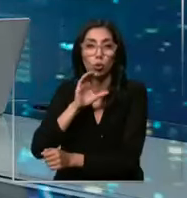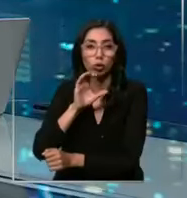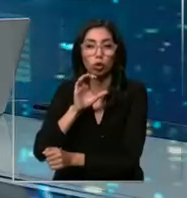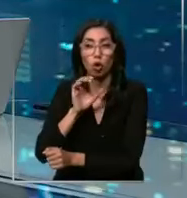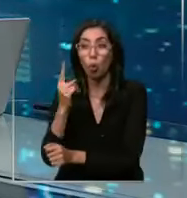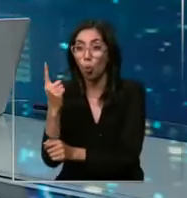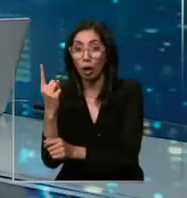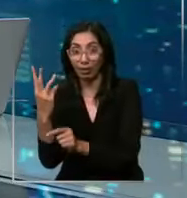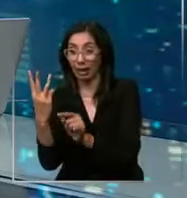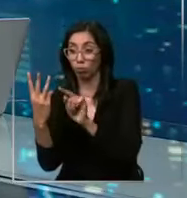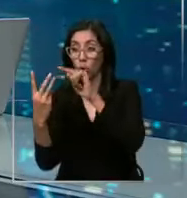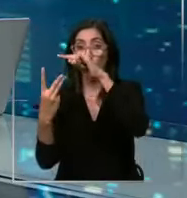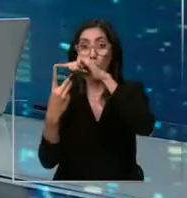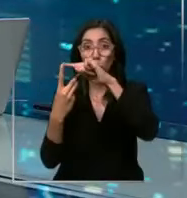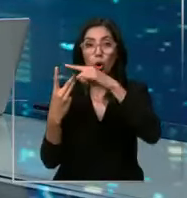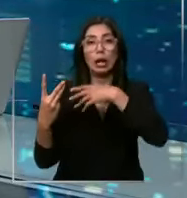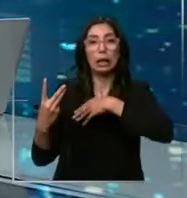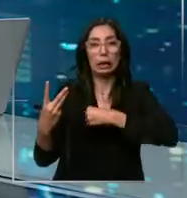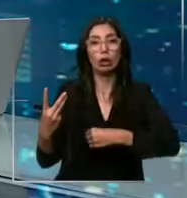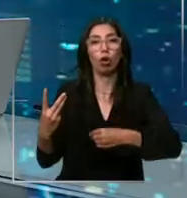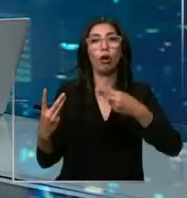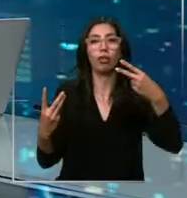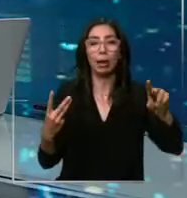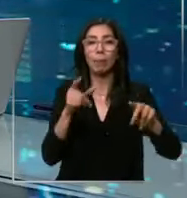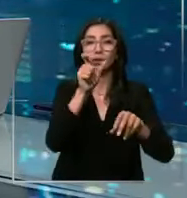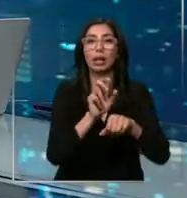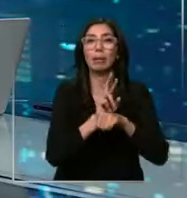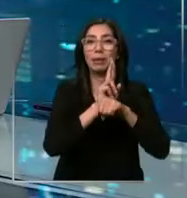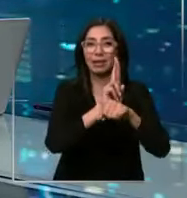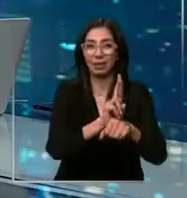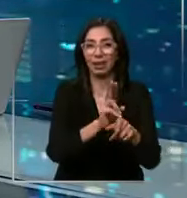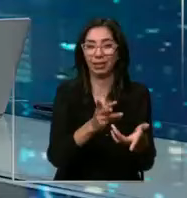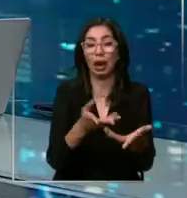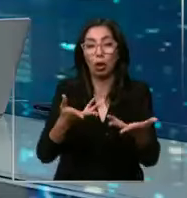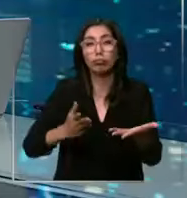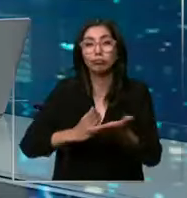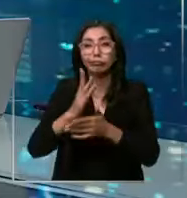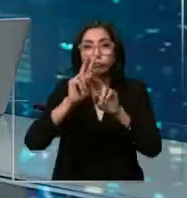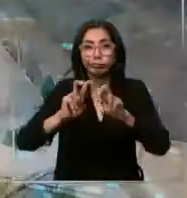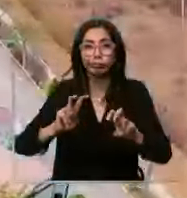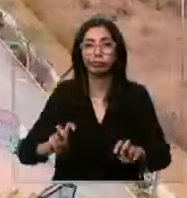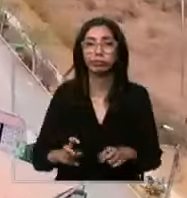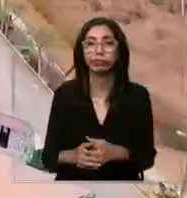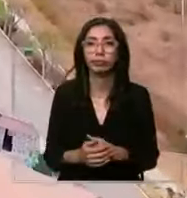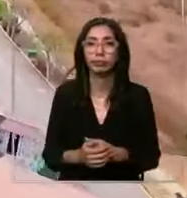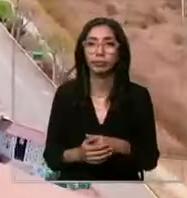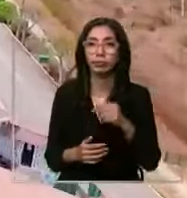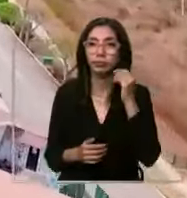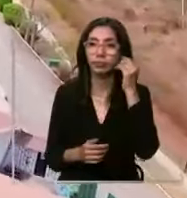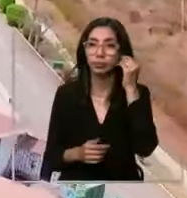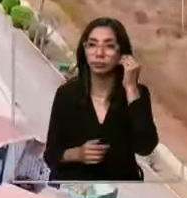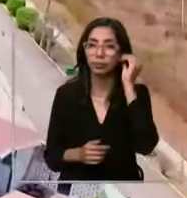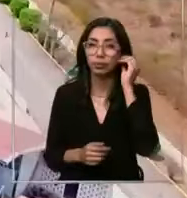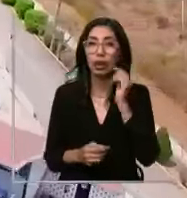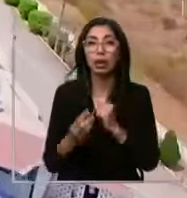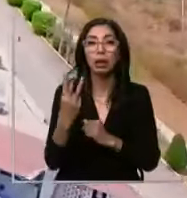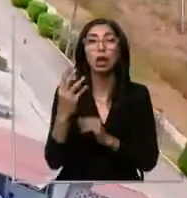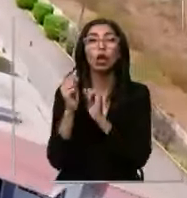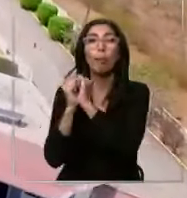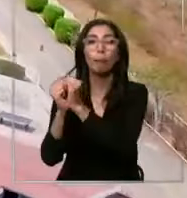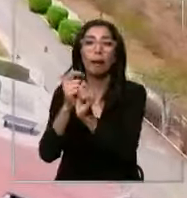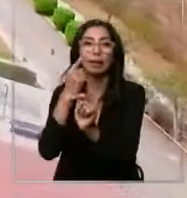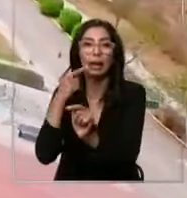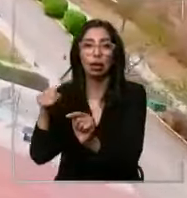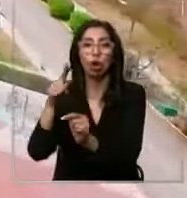diplomático la cancillería de nuestro país anunció una investigación sumaria eran tres compañeros de